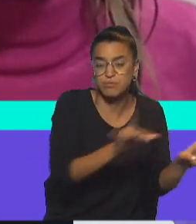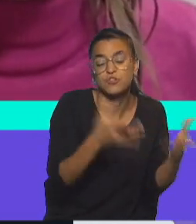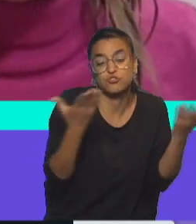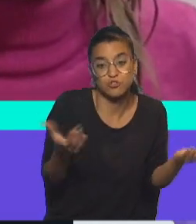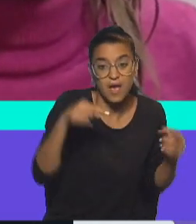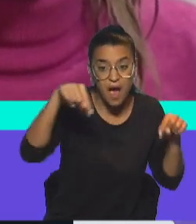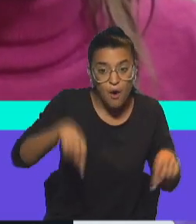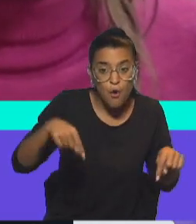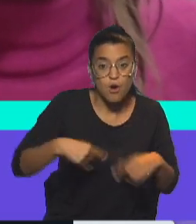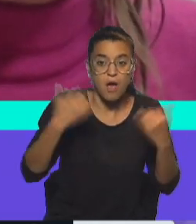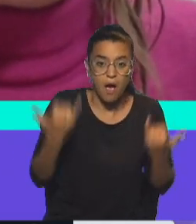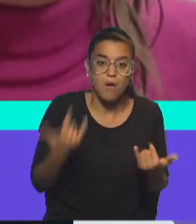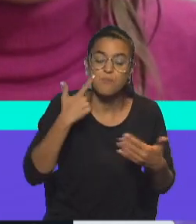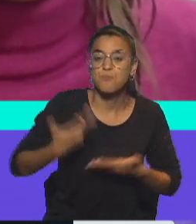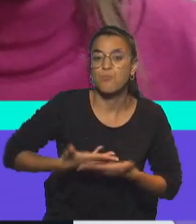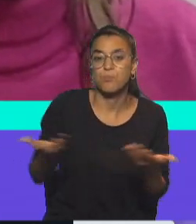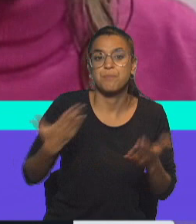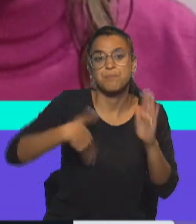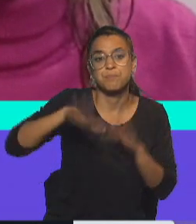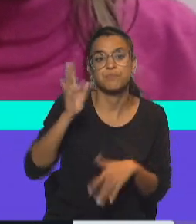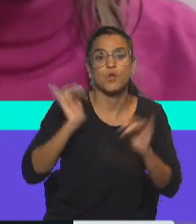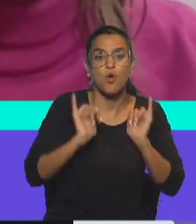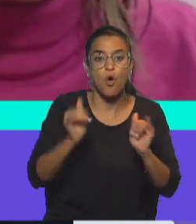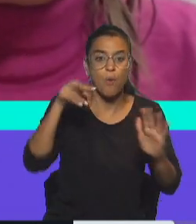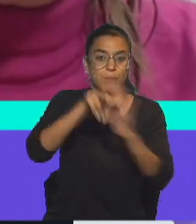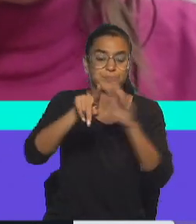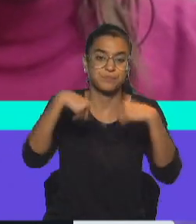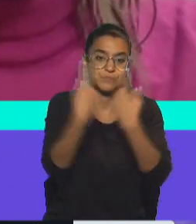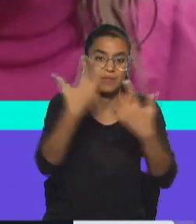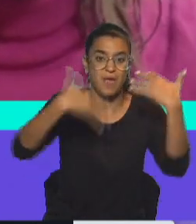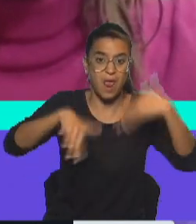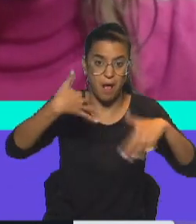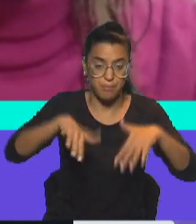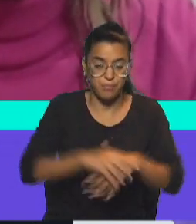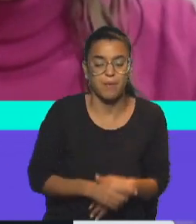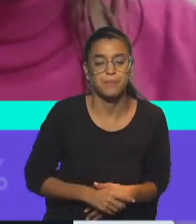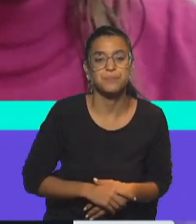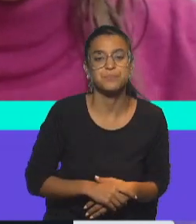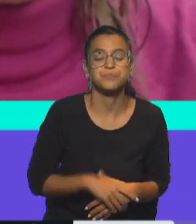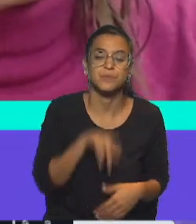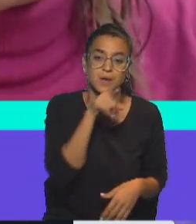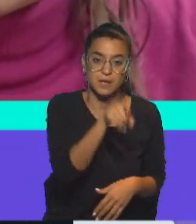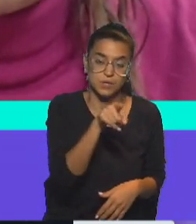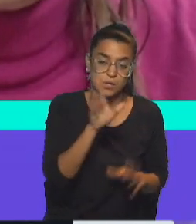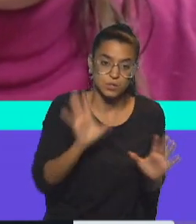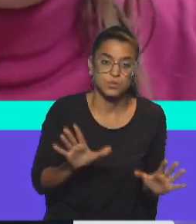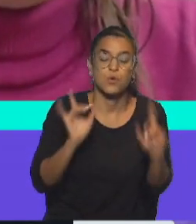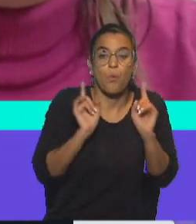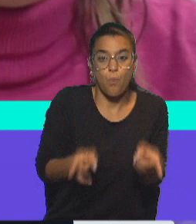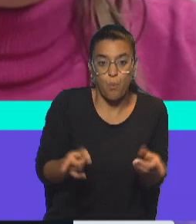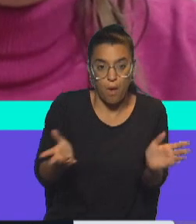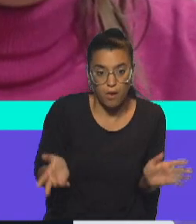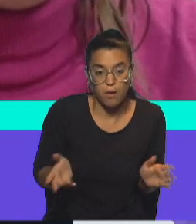digamos, ahora hay una representación mayor de los jóvenes en terapia intensiva. Eso, digamos,